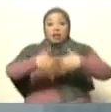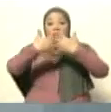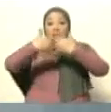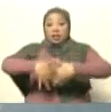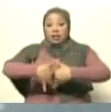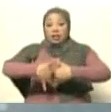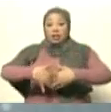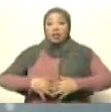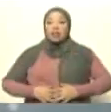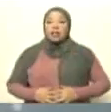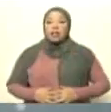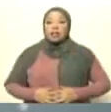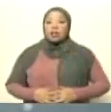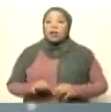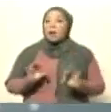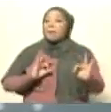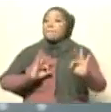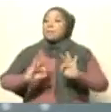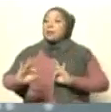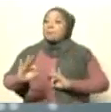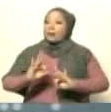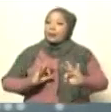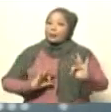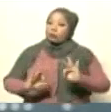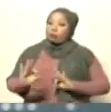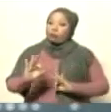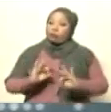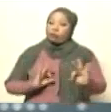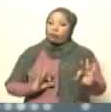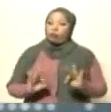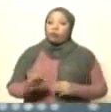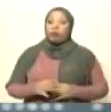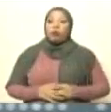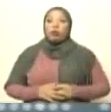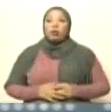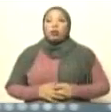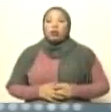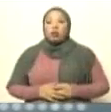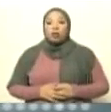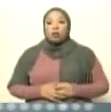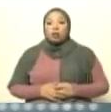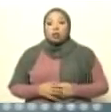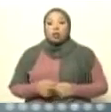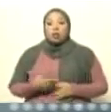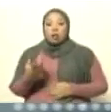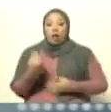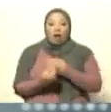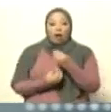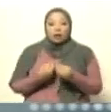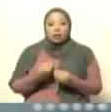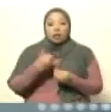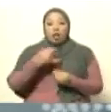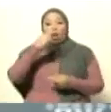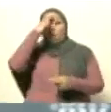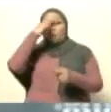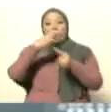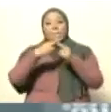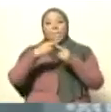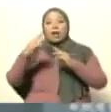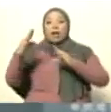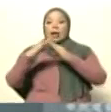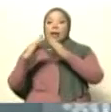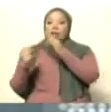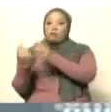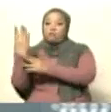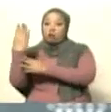empresariales venezolanos, prepara una autojuramentación en el Palacio de Miraflores, en el Salón Ayacucho.